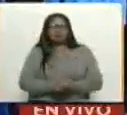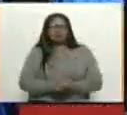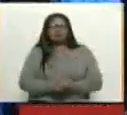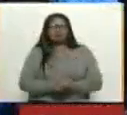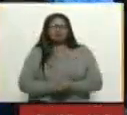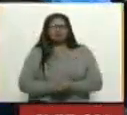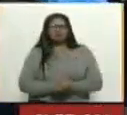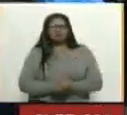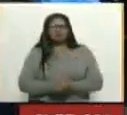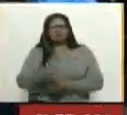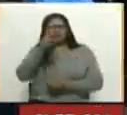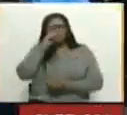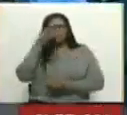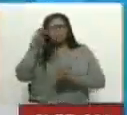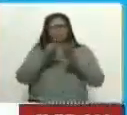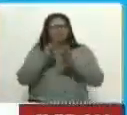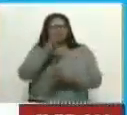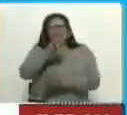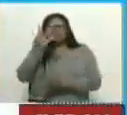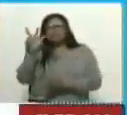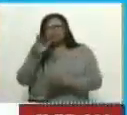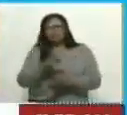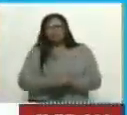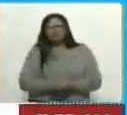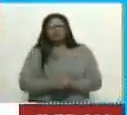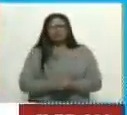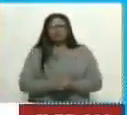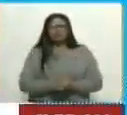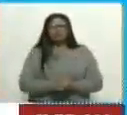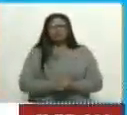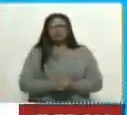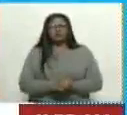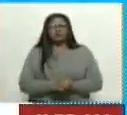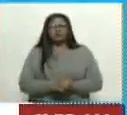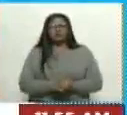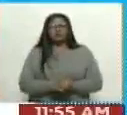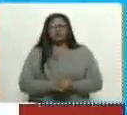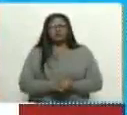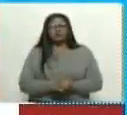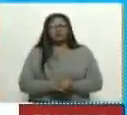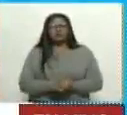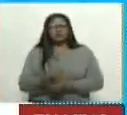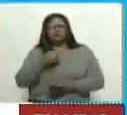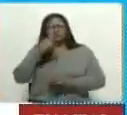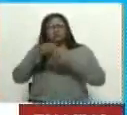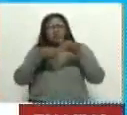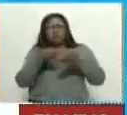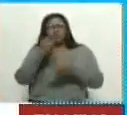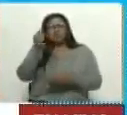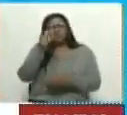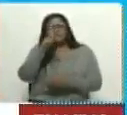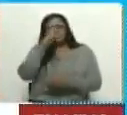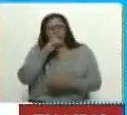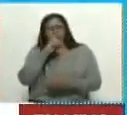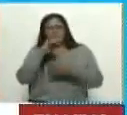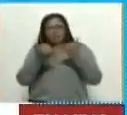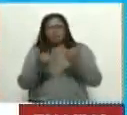en el año 2023 quién diría que diez años tan